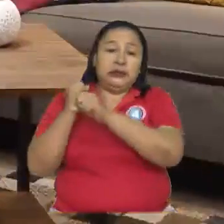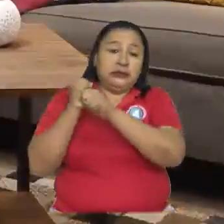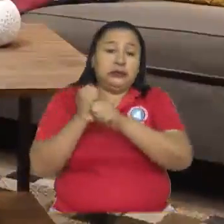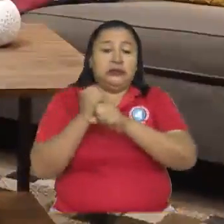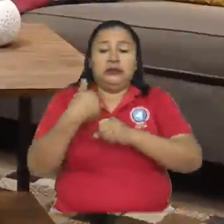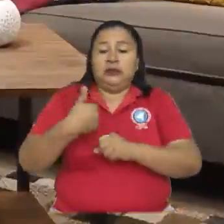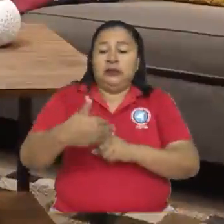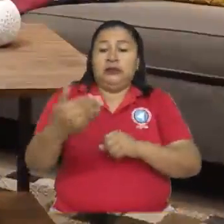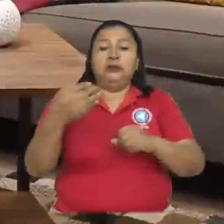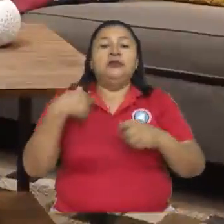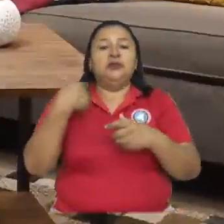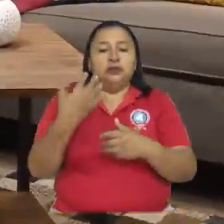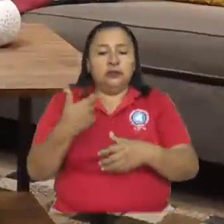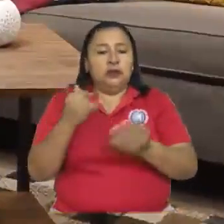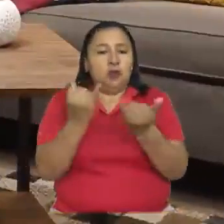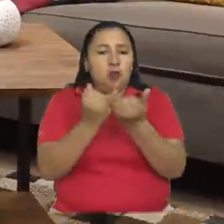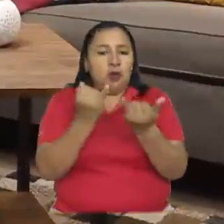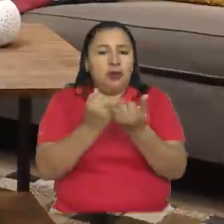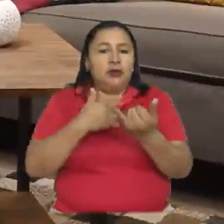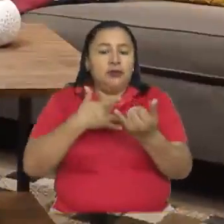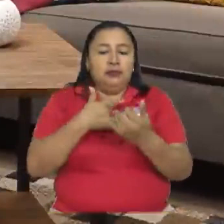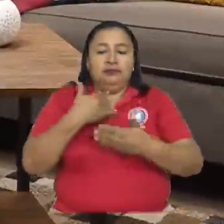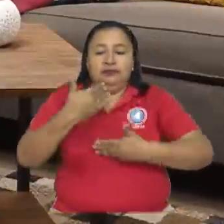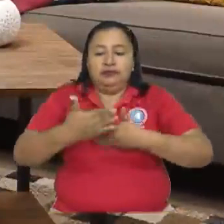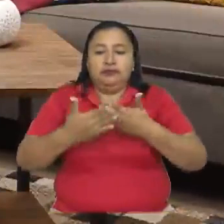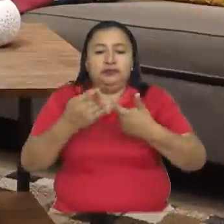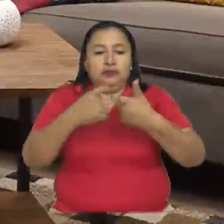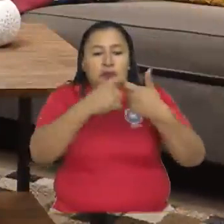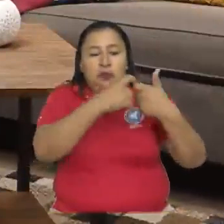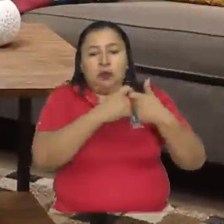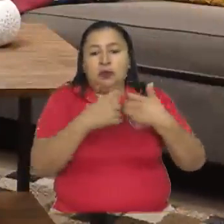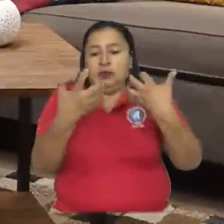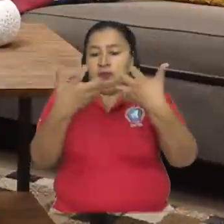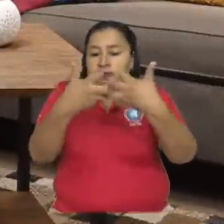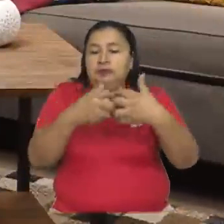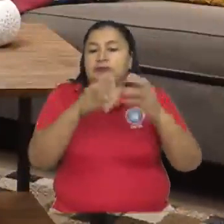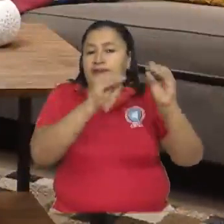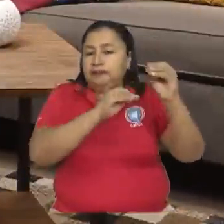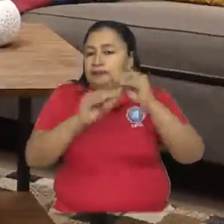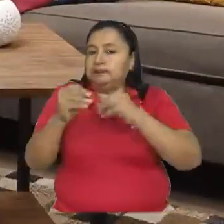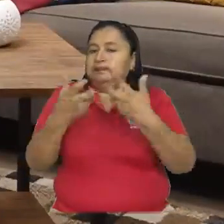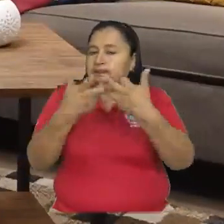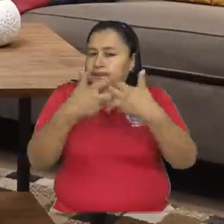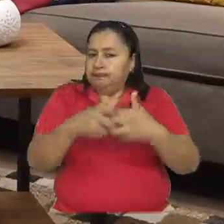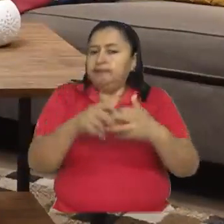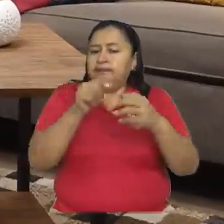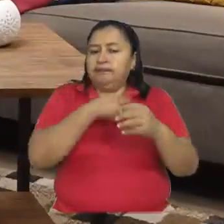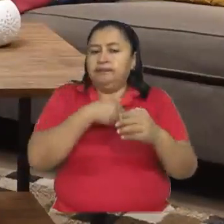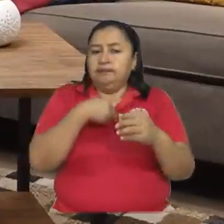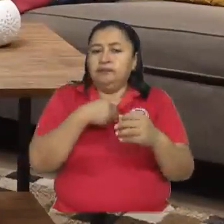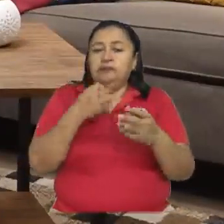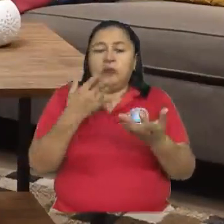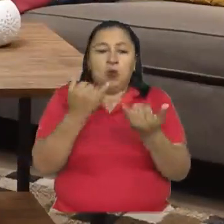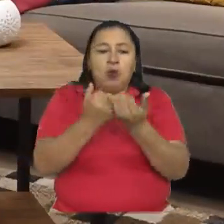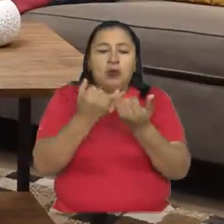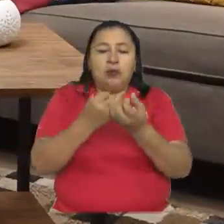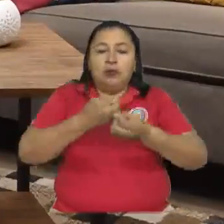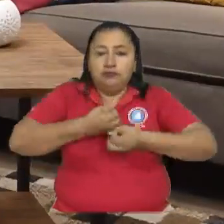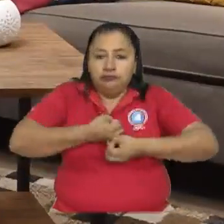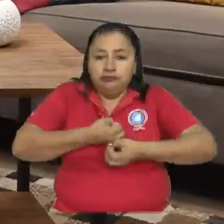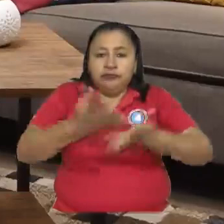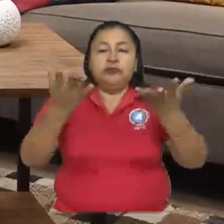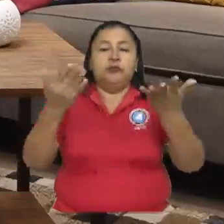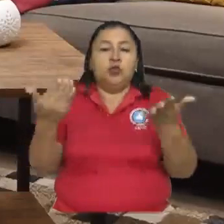implica todo un proceso de coordinación, de articulaciones. Estamos también por lanzar la nueva